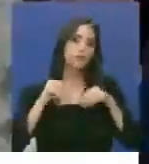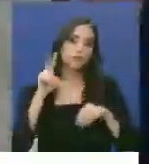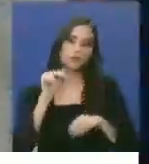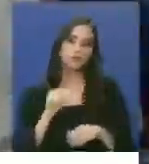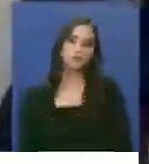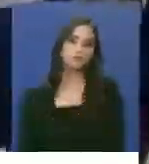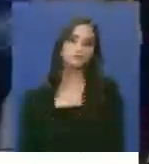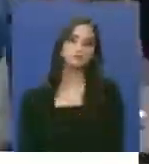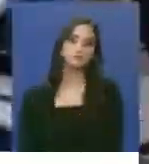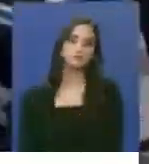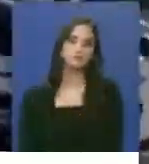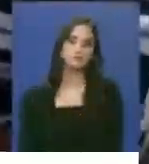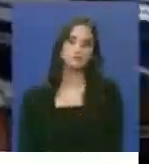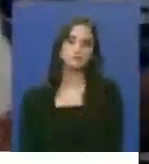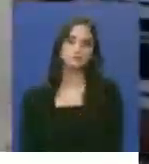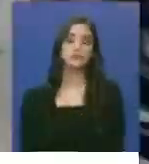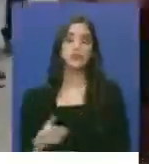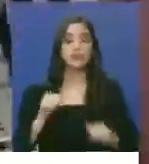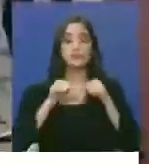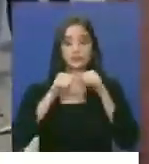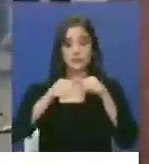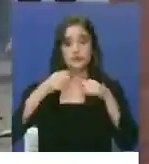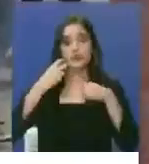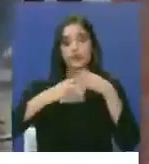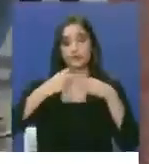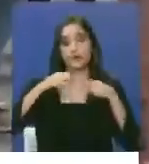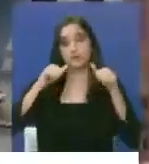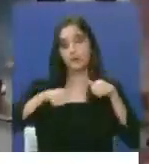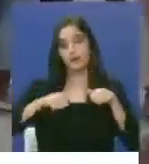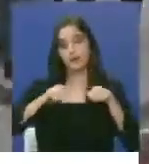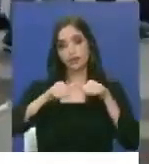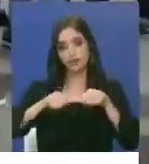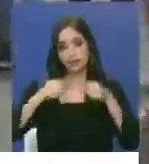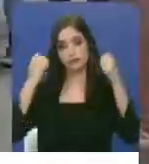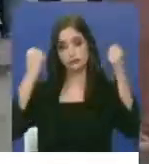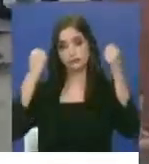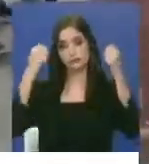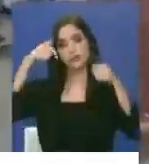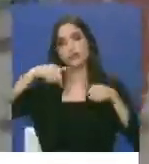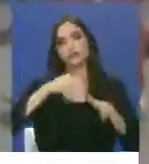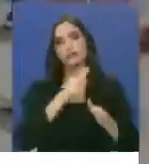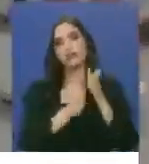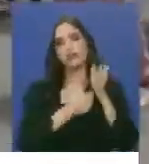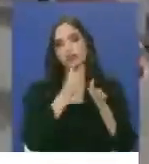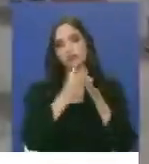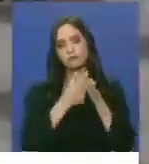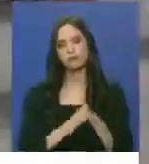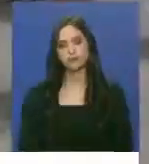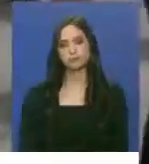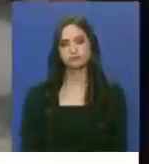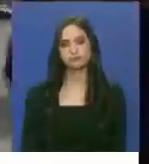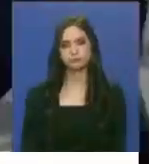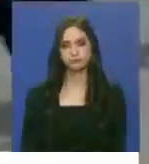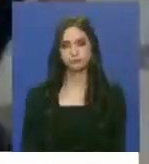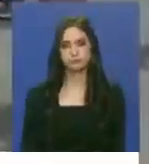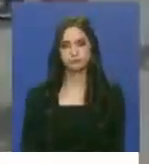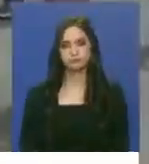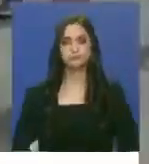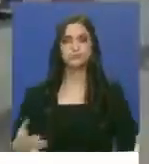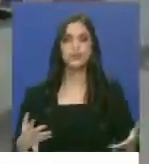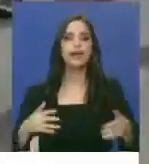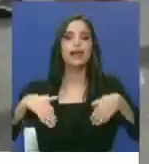República. Así que continúa la situación en este momento aquí desde la provincia de Colón, específicamente en la